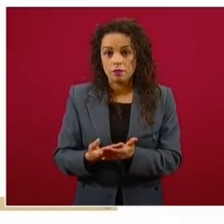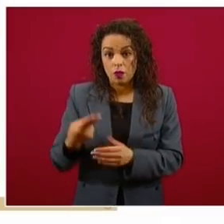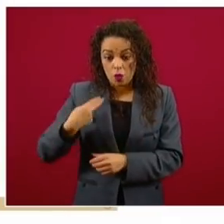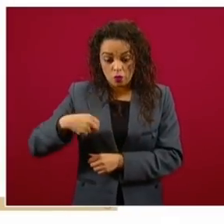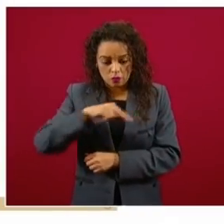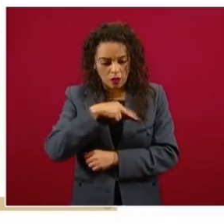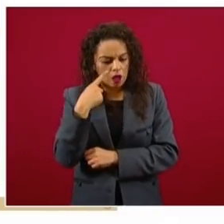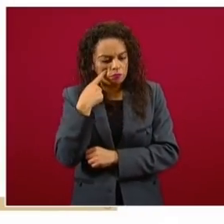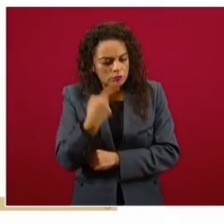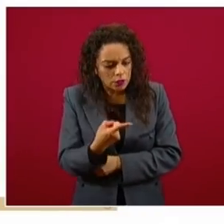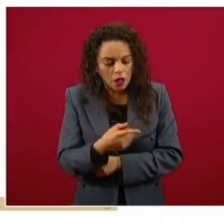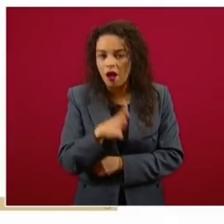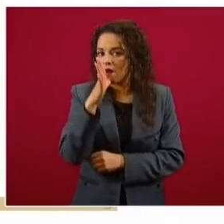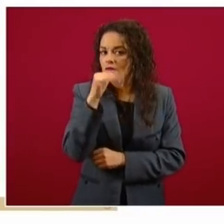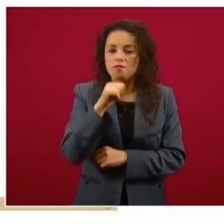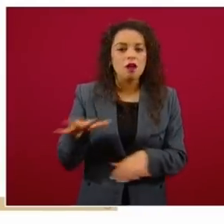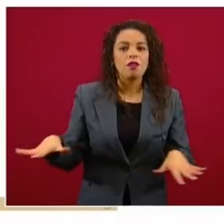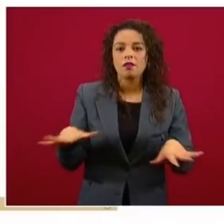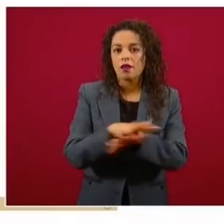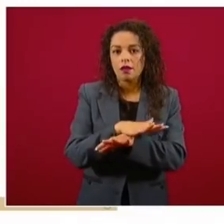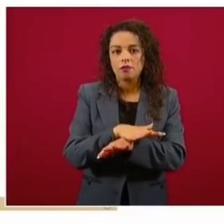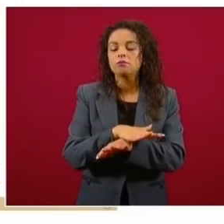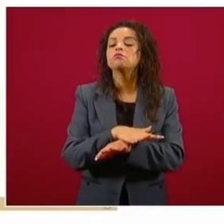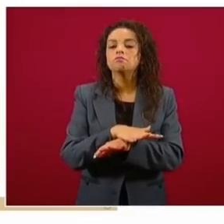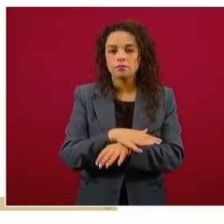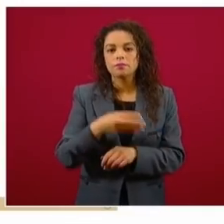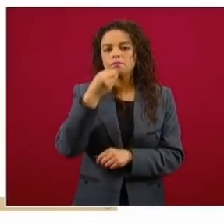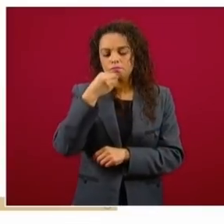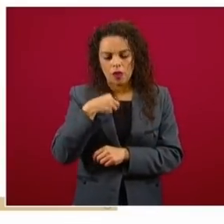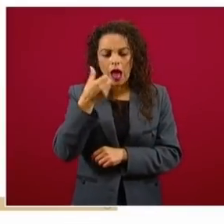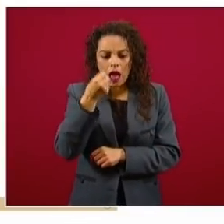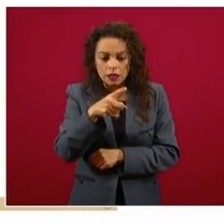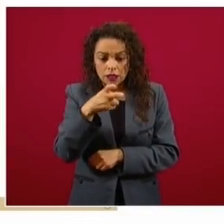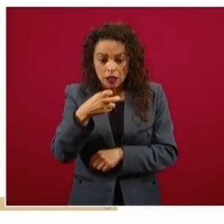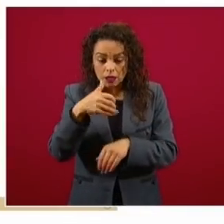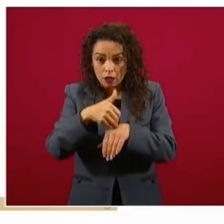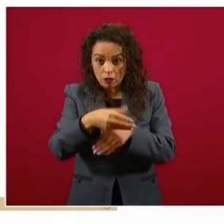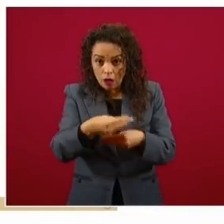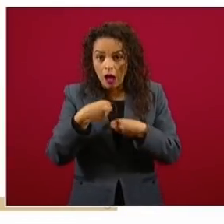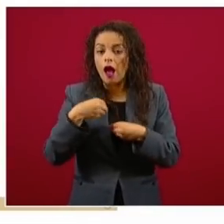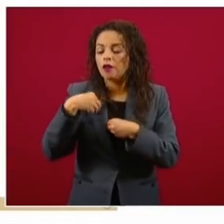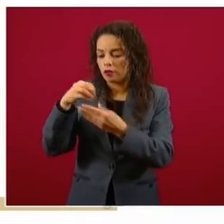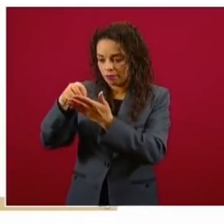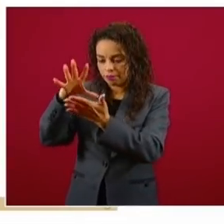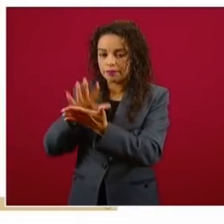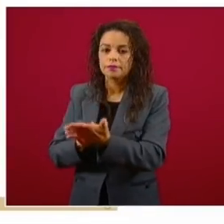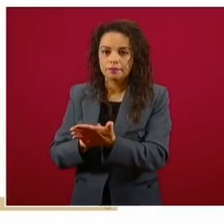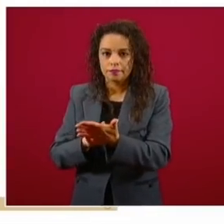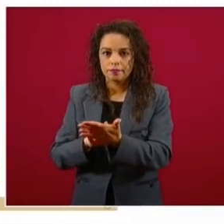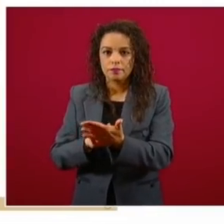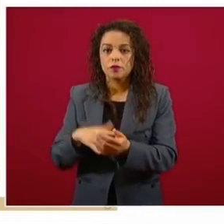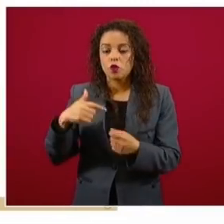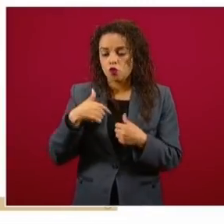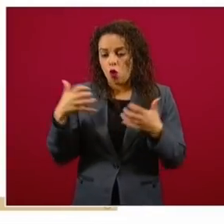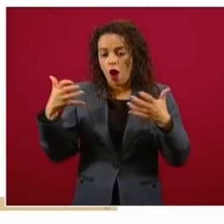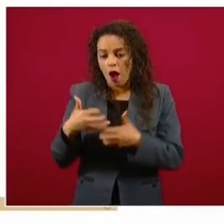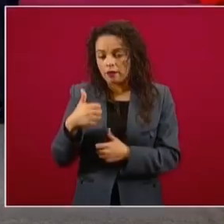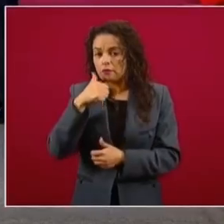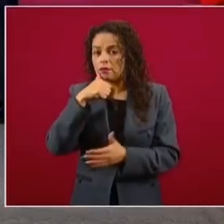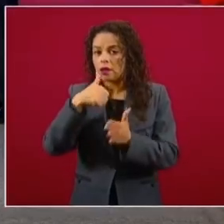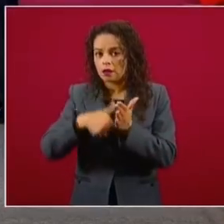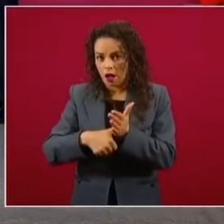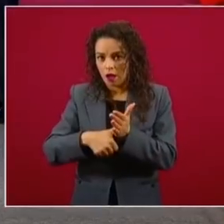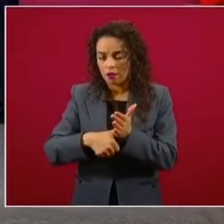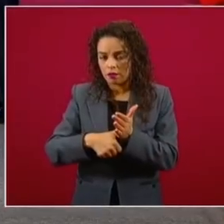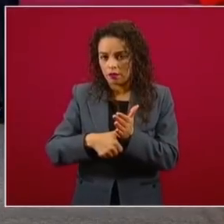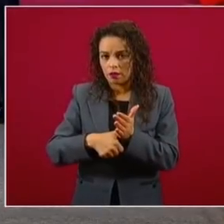lo incorporamos en el paquete. Lo que sí hicimos, yo envié por instrucciones del presidente una carta muy respetuosa a los